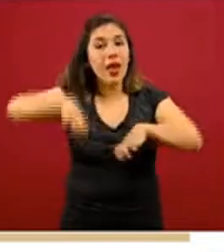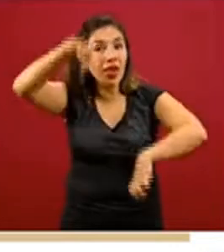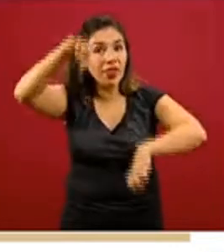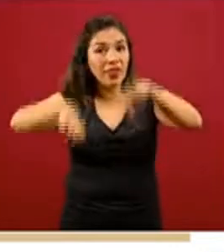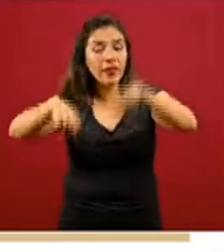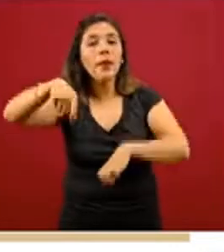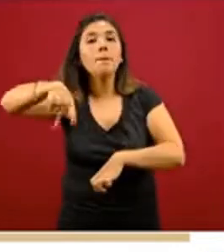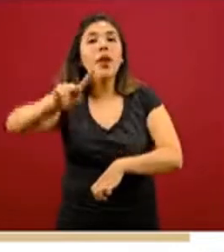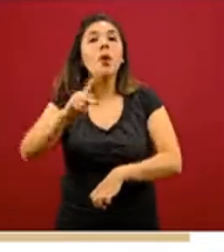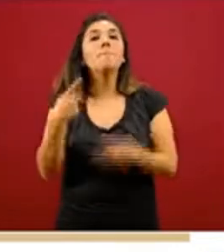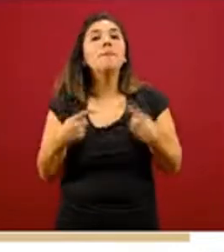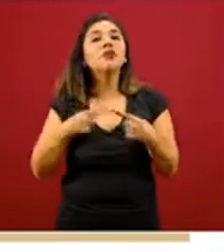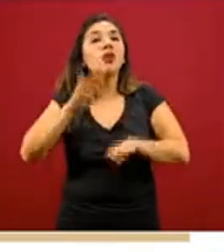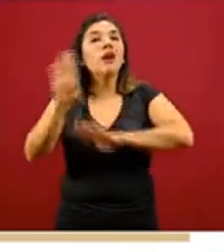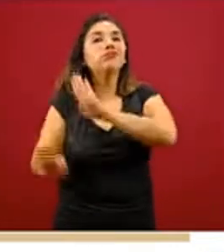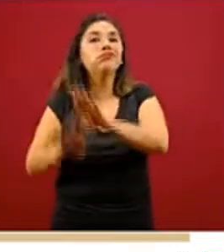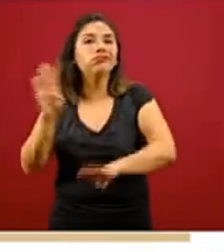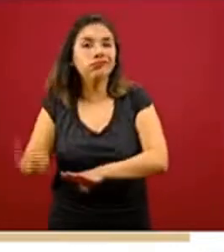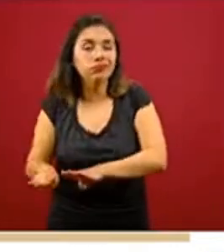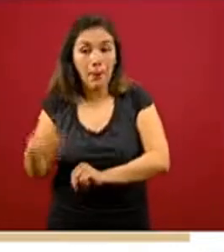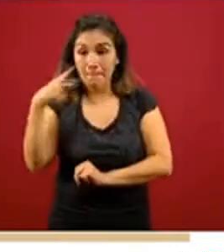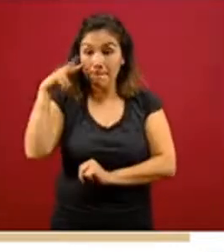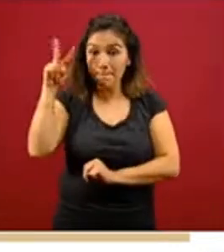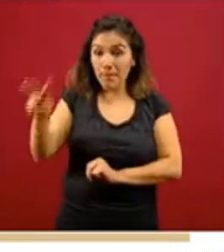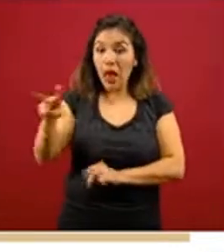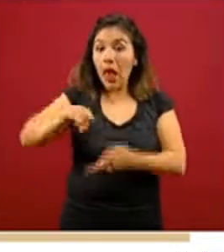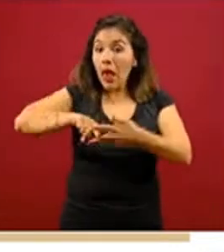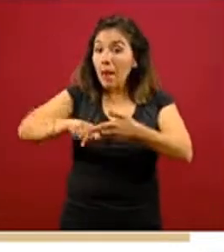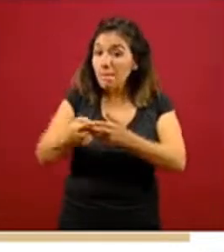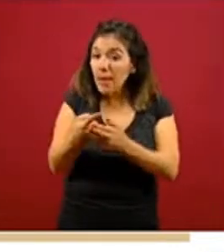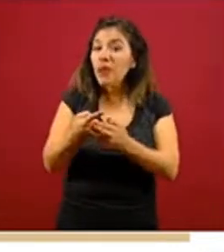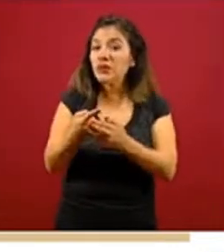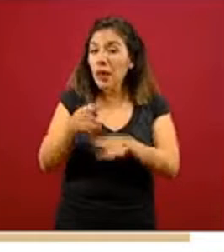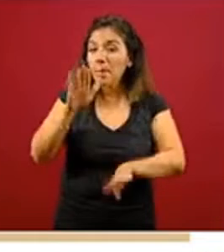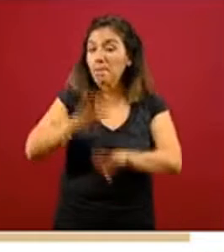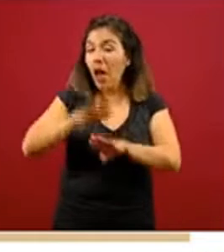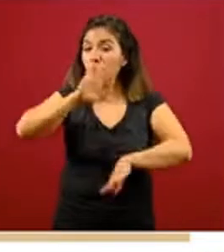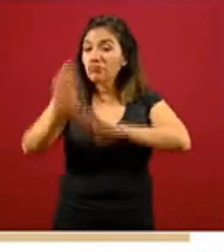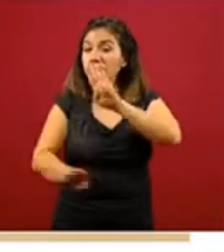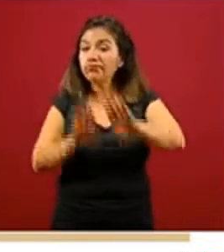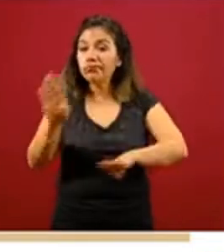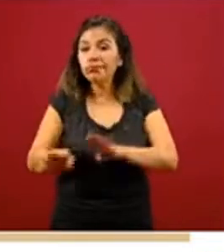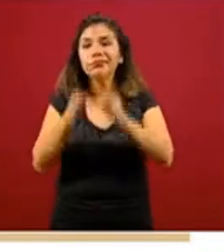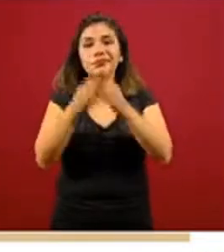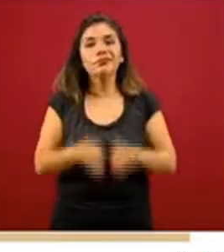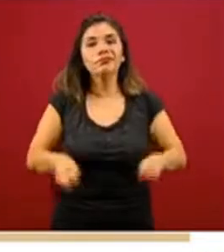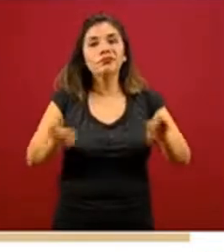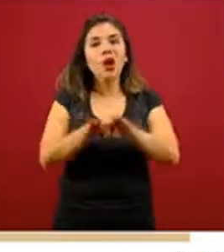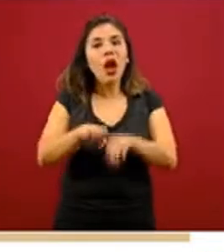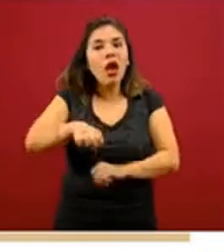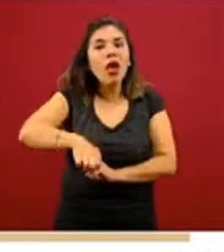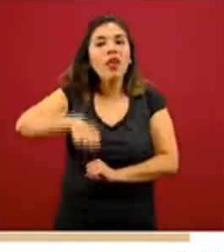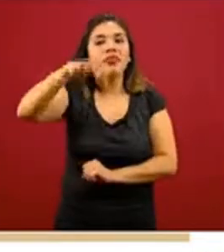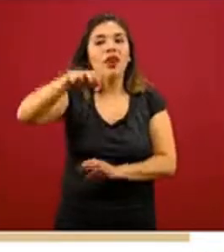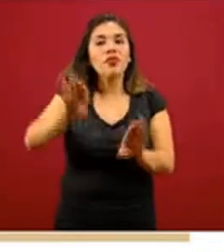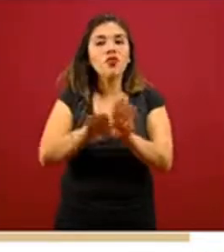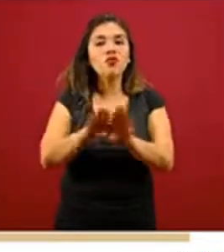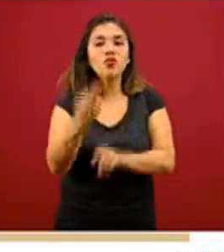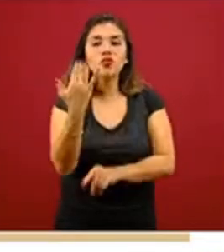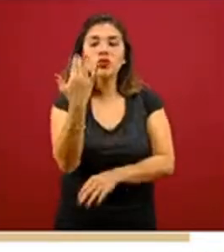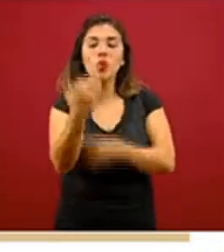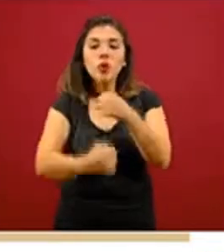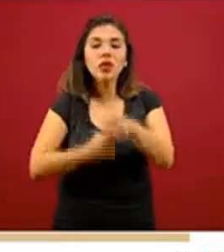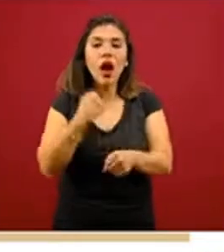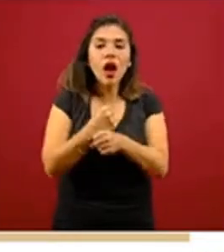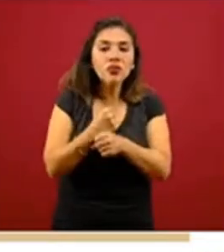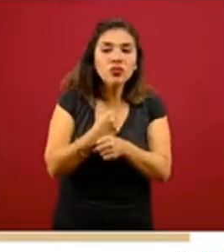entonces ahora vemos cómo las defunciones empiezan más bien a tener una importancia. Cuando entramos al grupo de 50